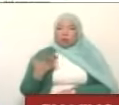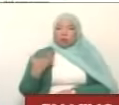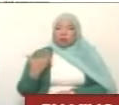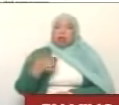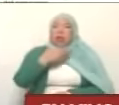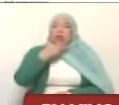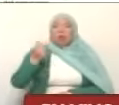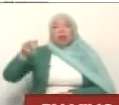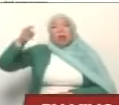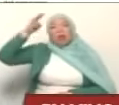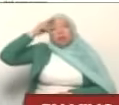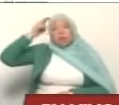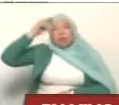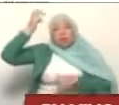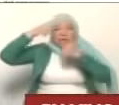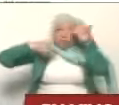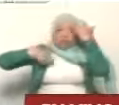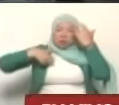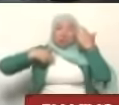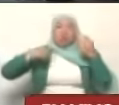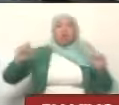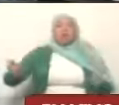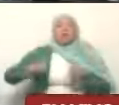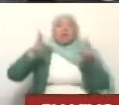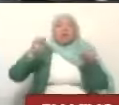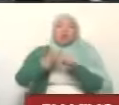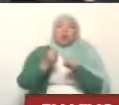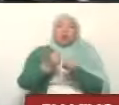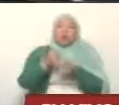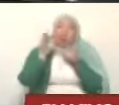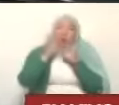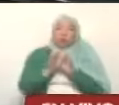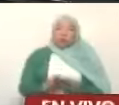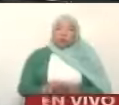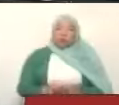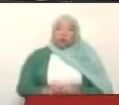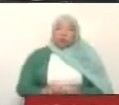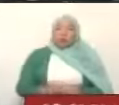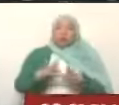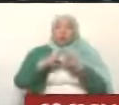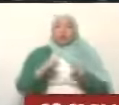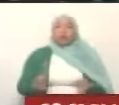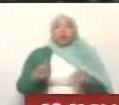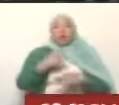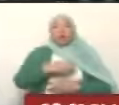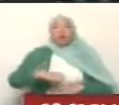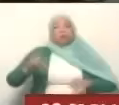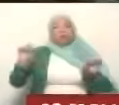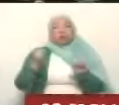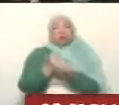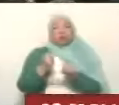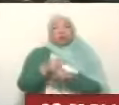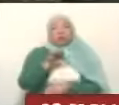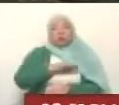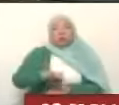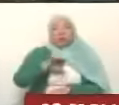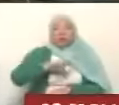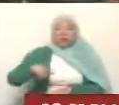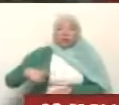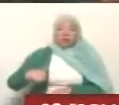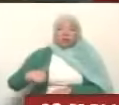la memoria y al legado de Hugo Chávez. Una victoria contundente por toda la línea de las fuerzas